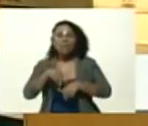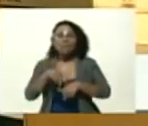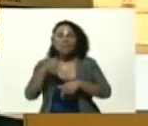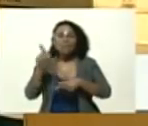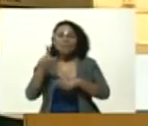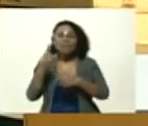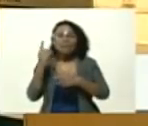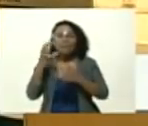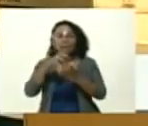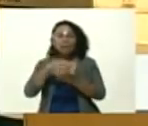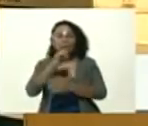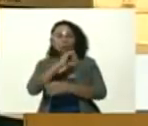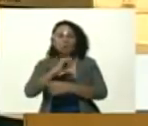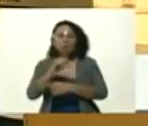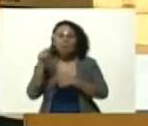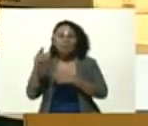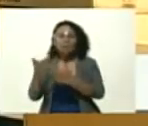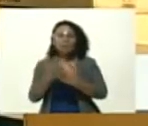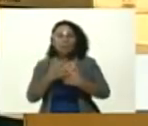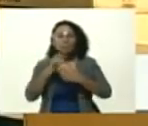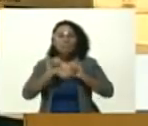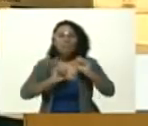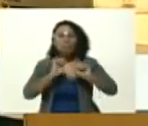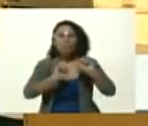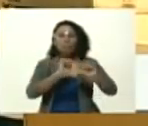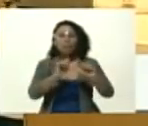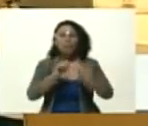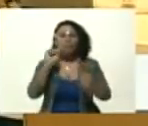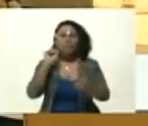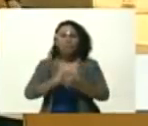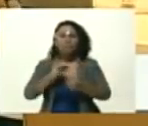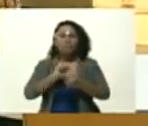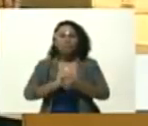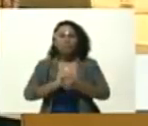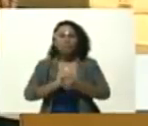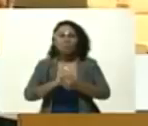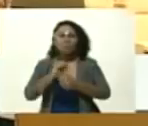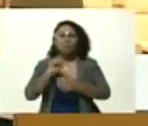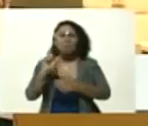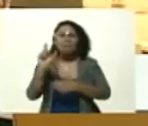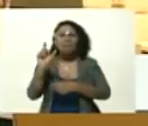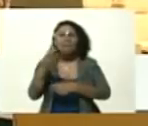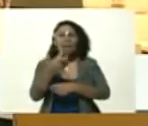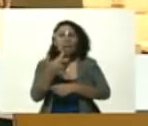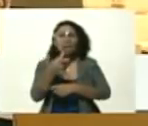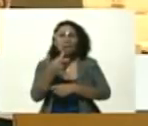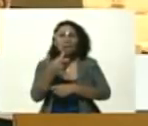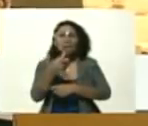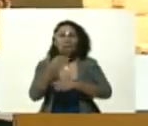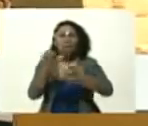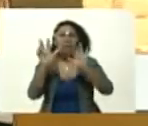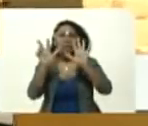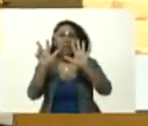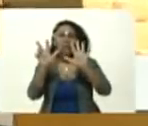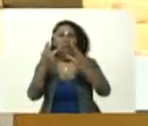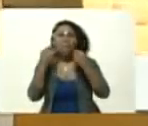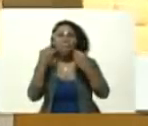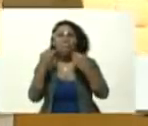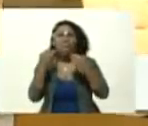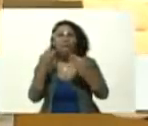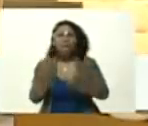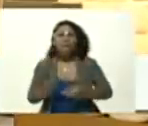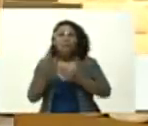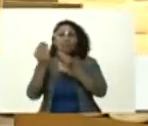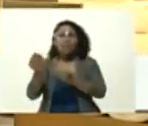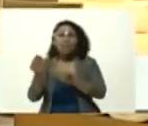Zulia. Esto recibe un proceso de endurecimiento, así se llama, grado 8, para que pueda garantizar lo